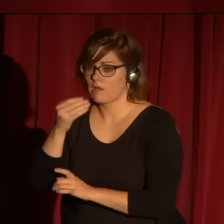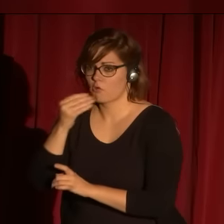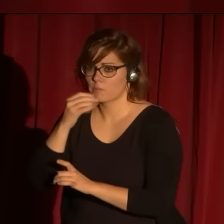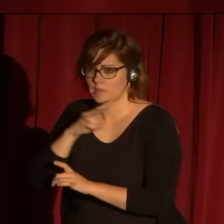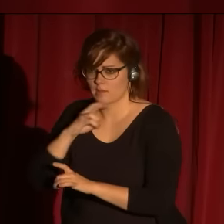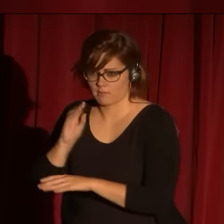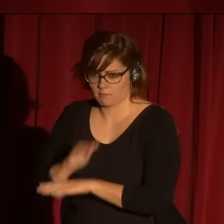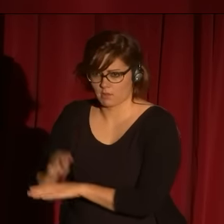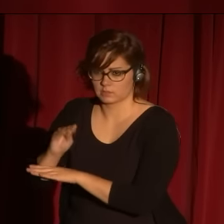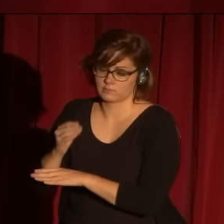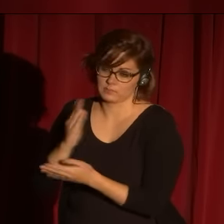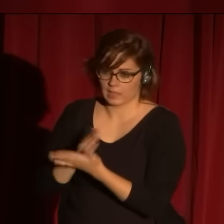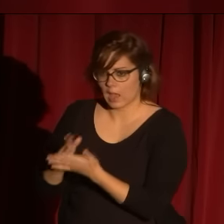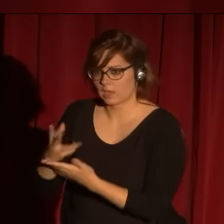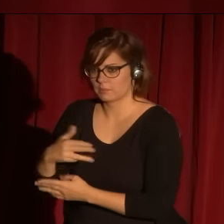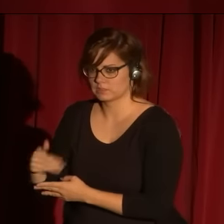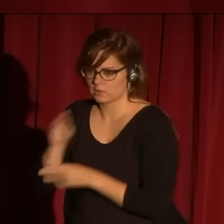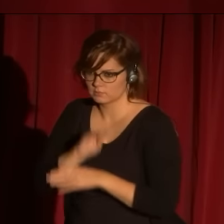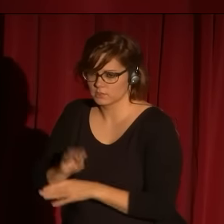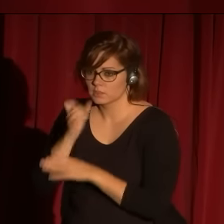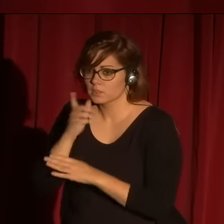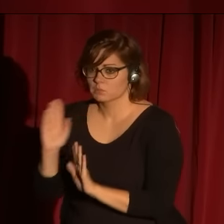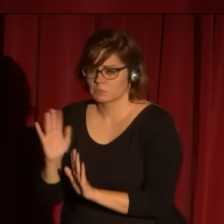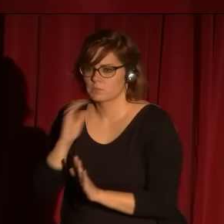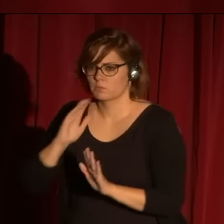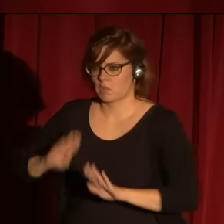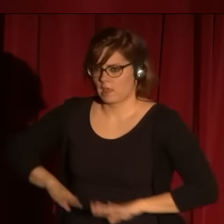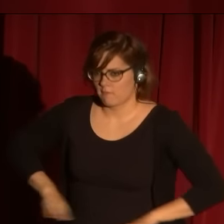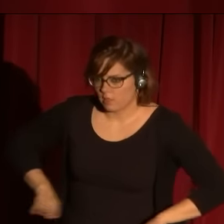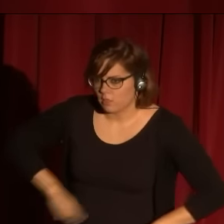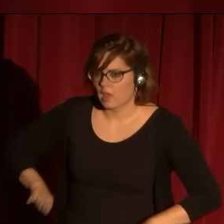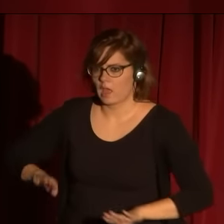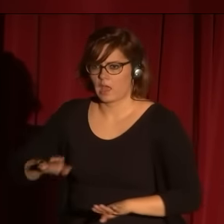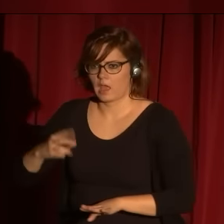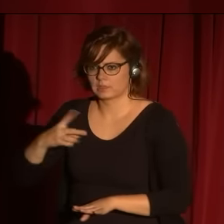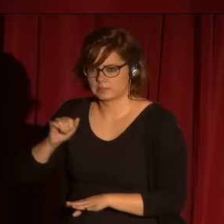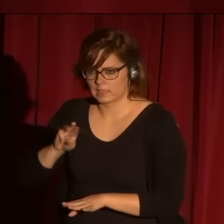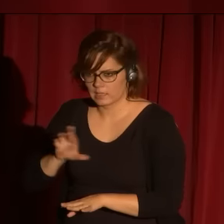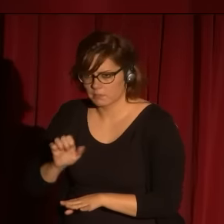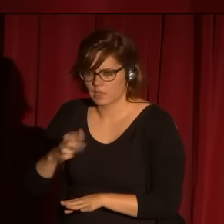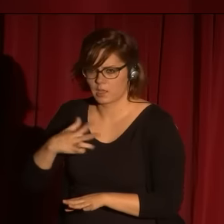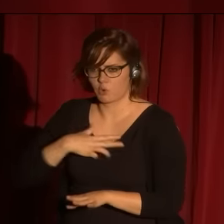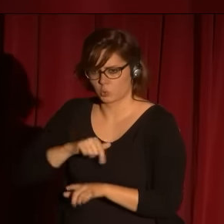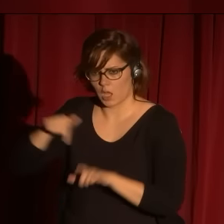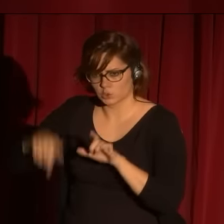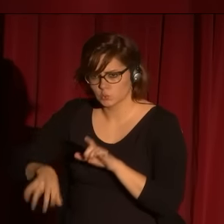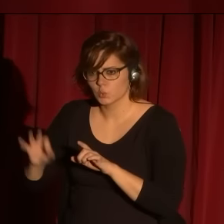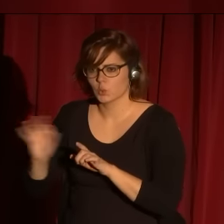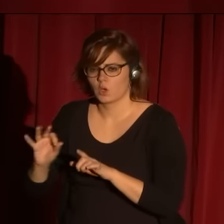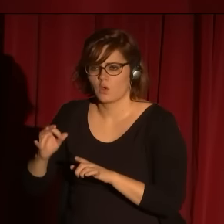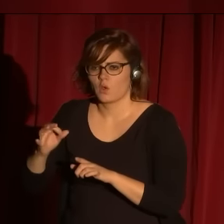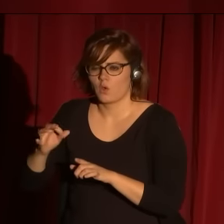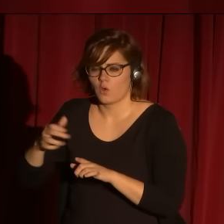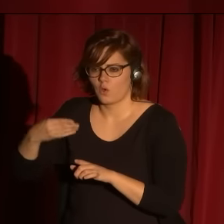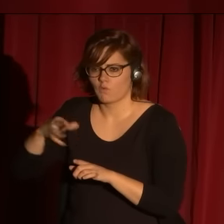todo carne y pescado y venía solo de las Salinas de Ibiza de chipre del sur de Portugal o de burdeos y también de